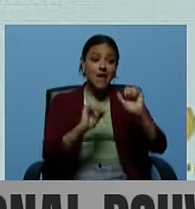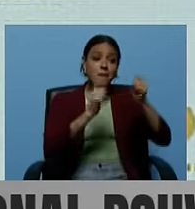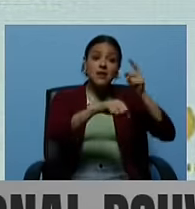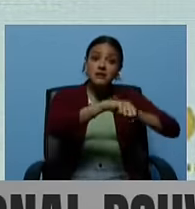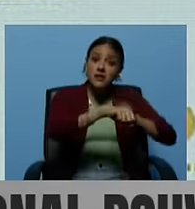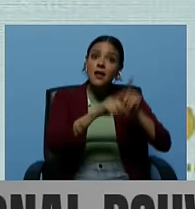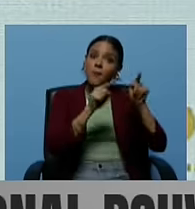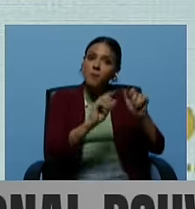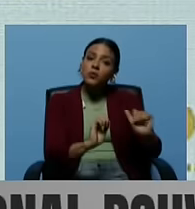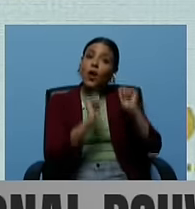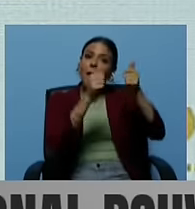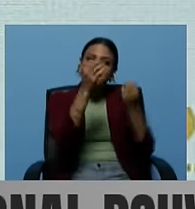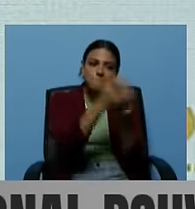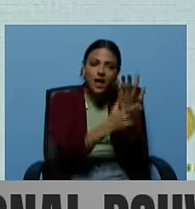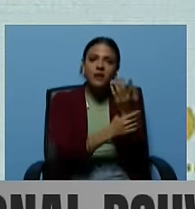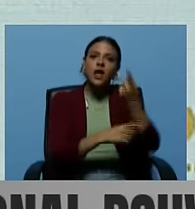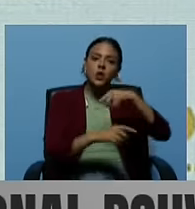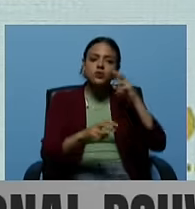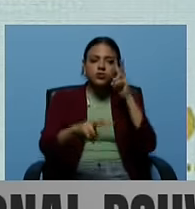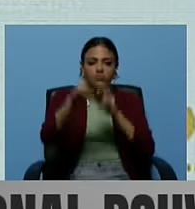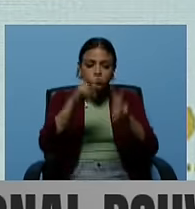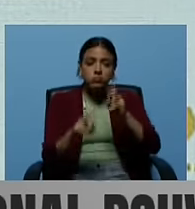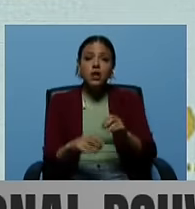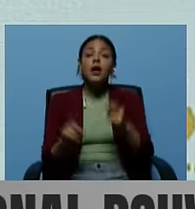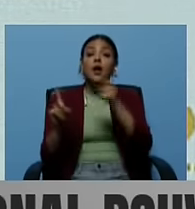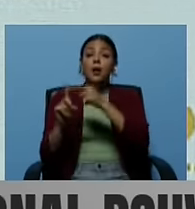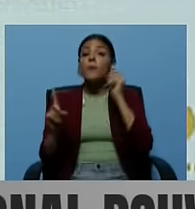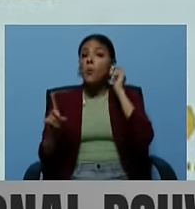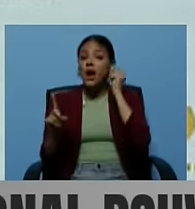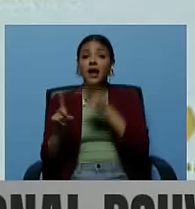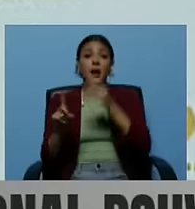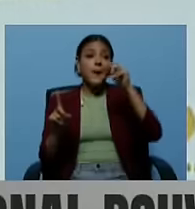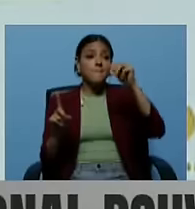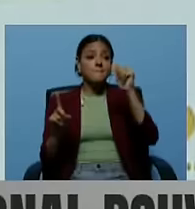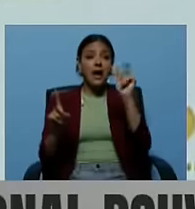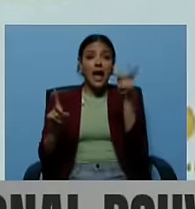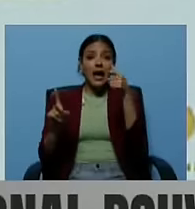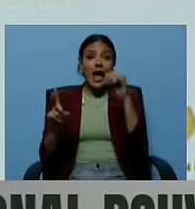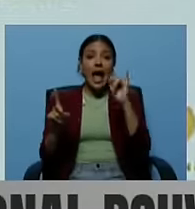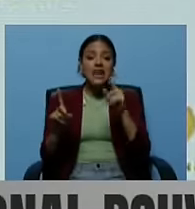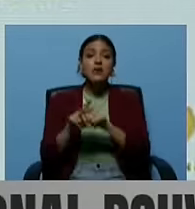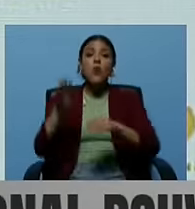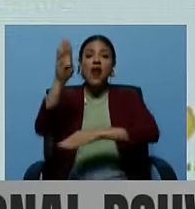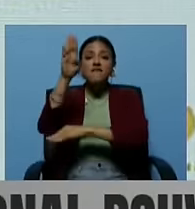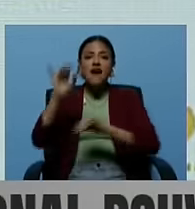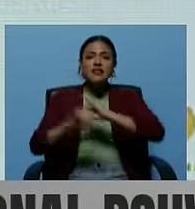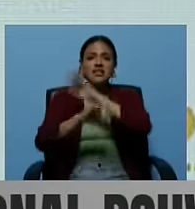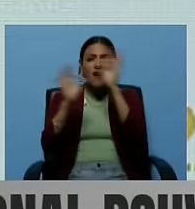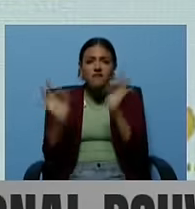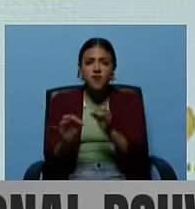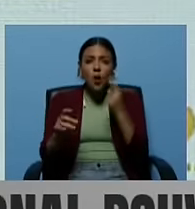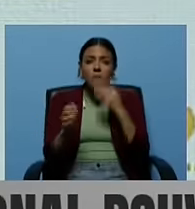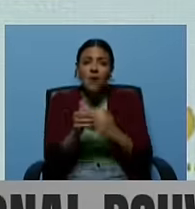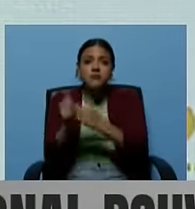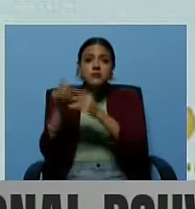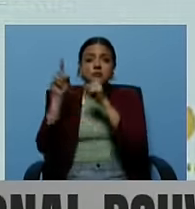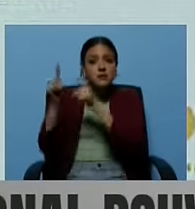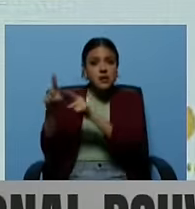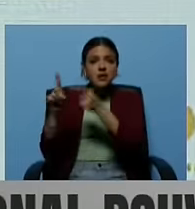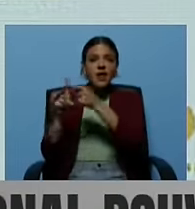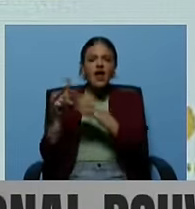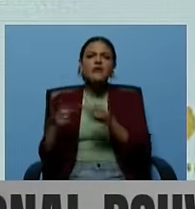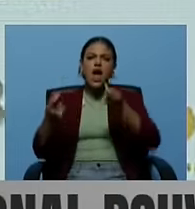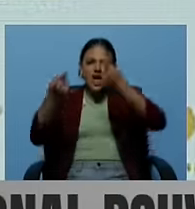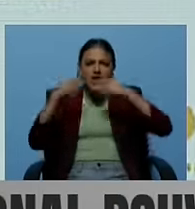Desde ahí, la señora Magaly Meda, una de las fascistas más enconadas de este país, ha